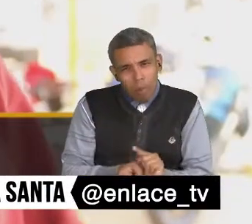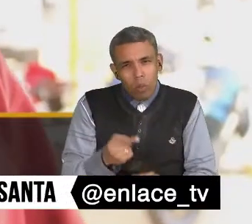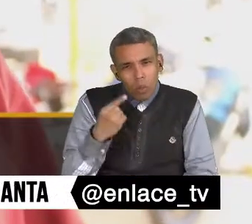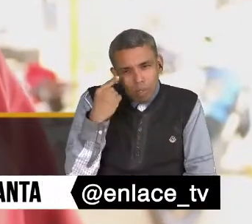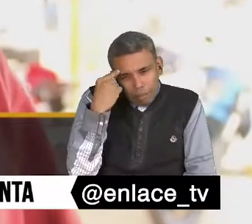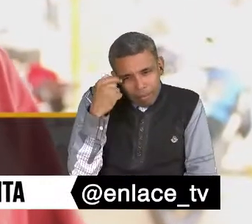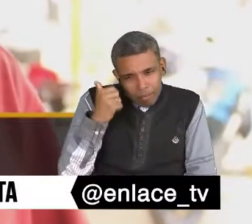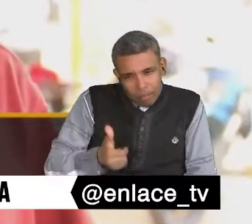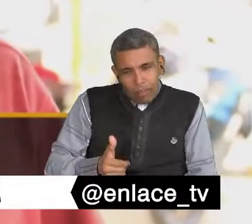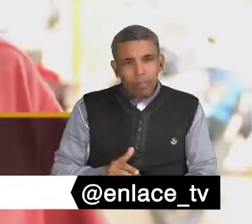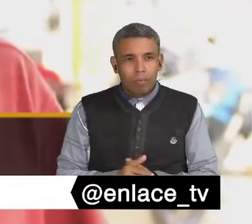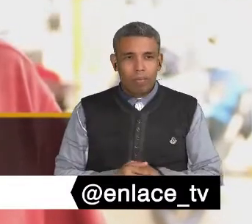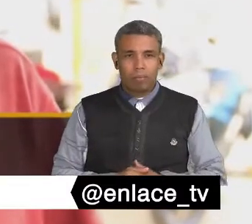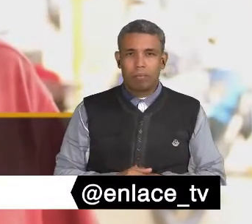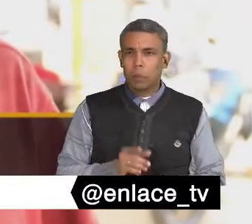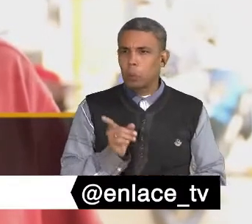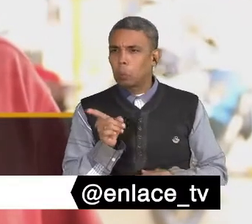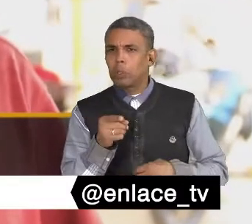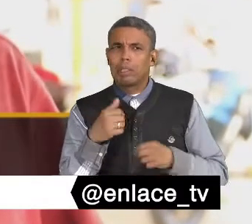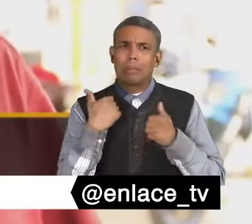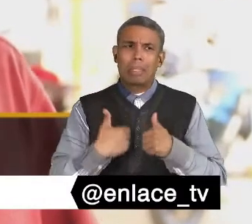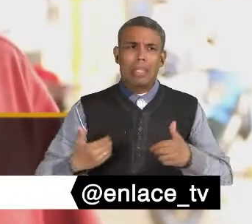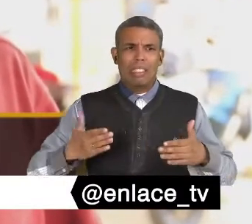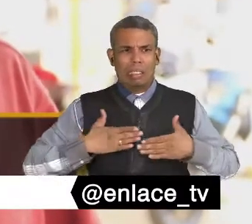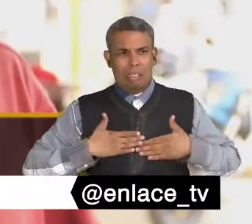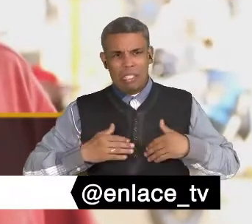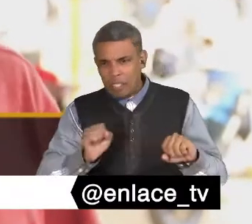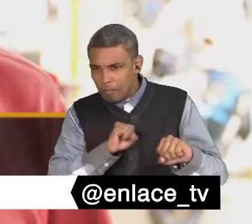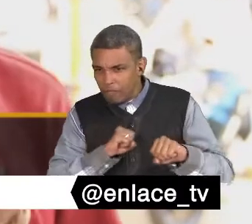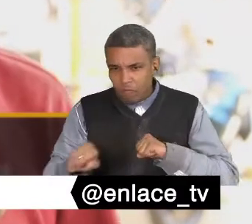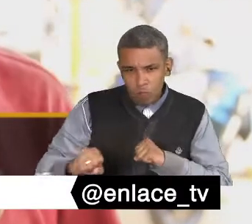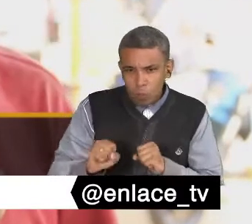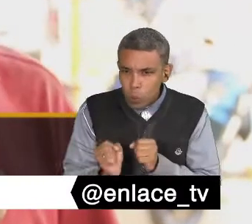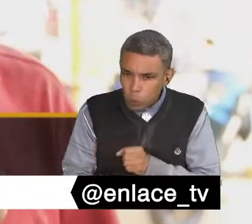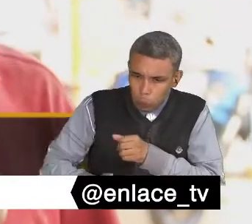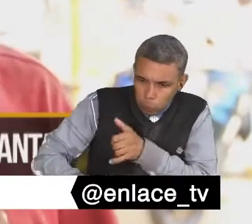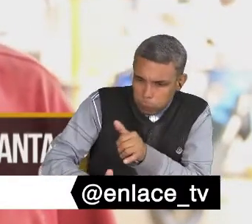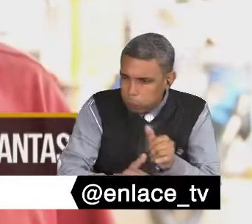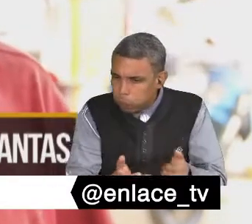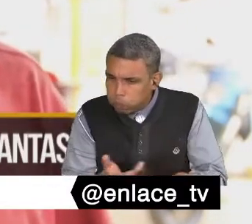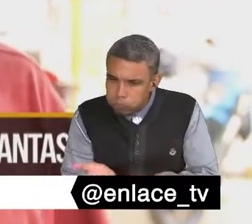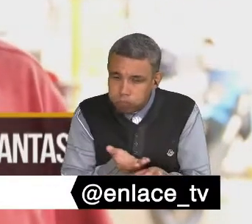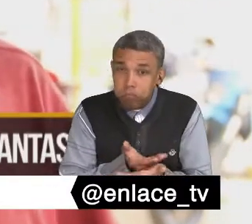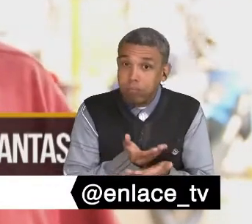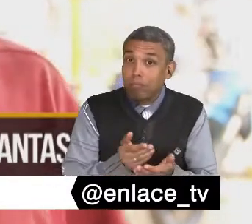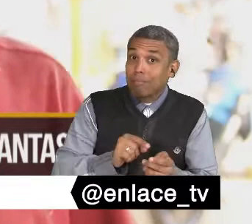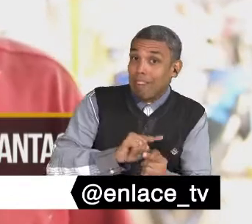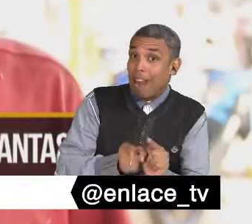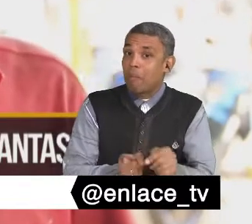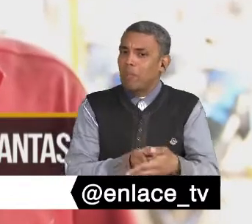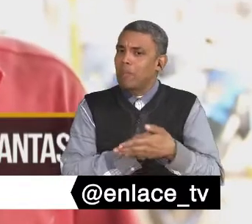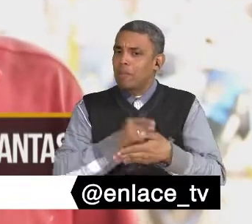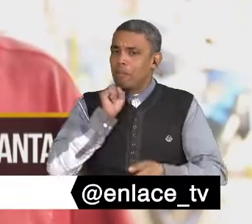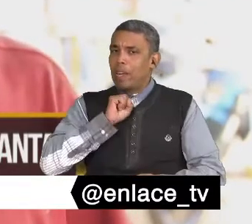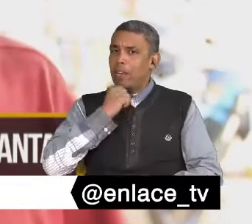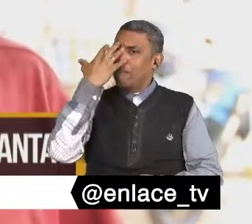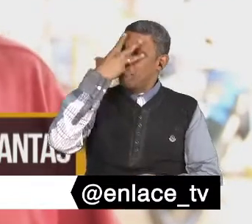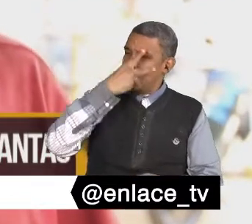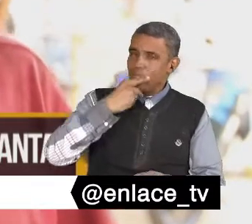ustedes están haciendo, maravilloso, muy hermoso. Eso hace que, digamos, que Barranca Bermeja se vea más limpia, se vea más